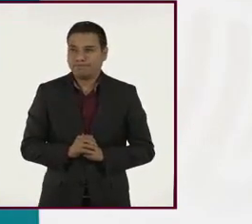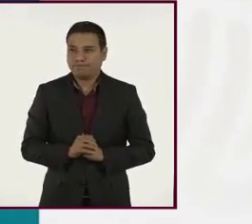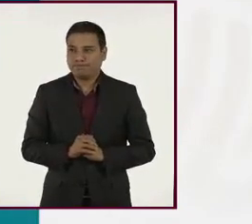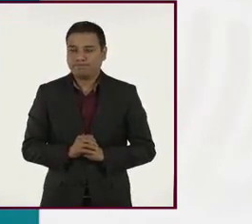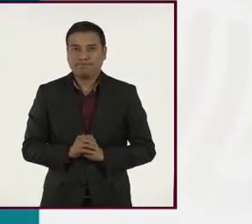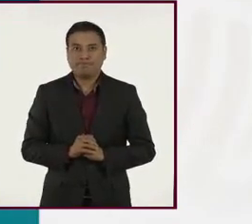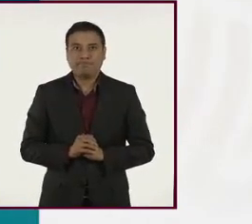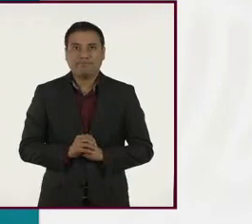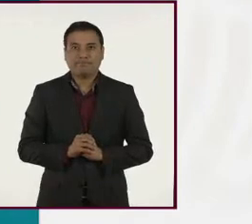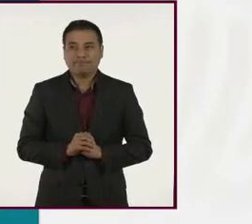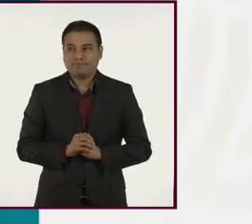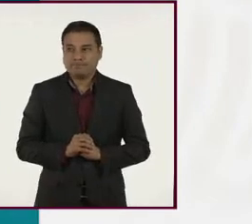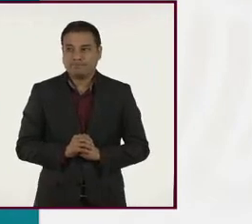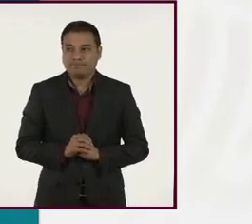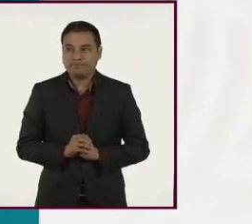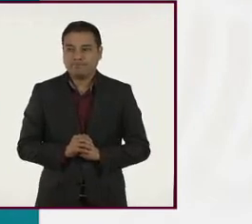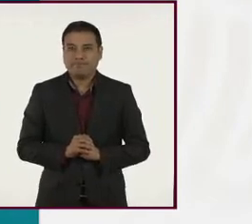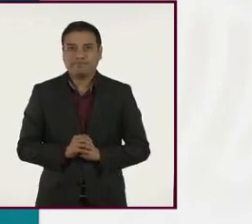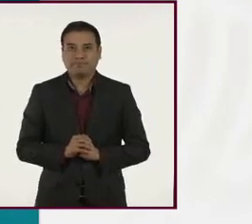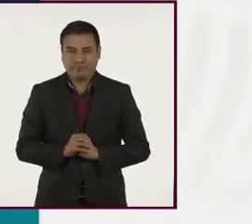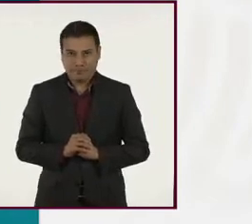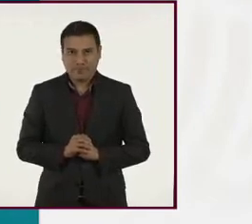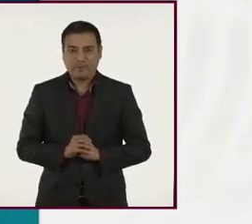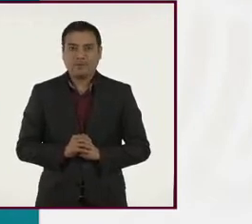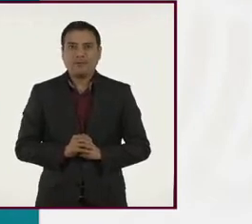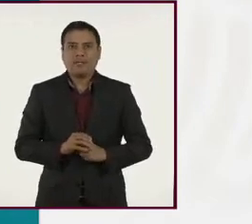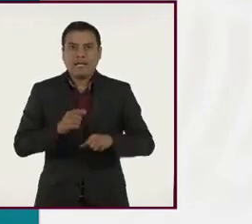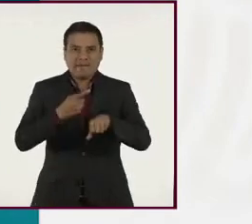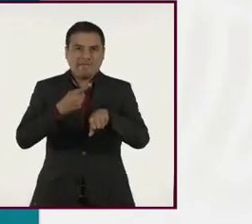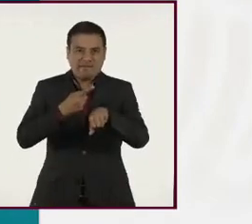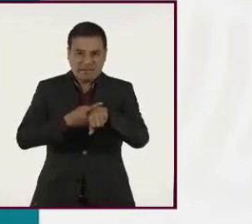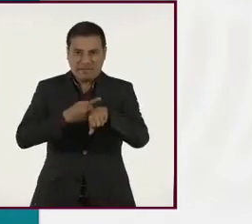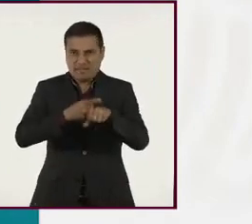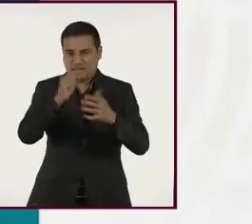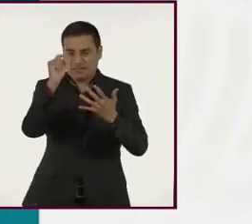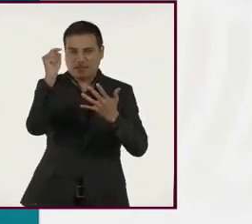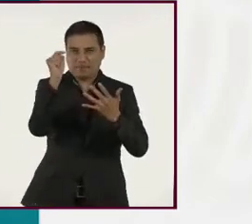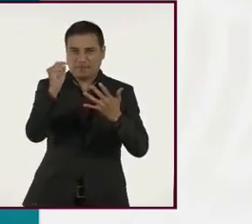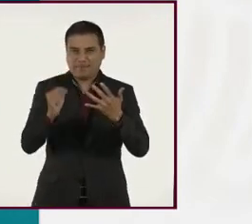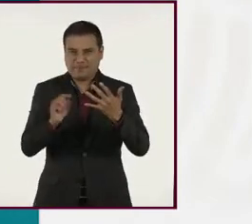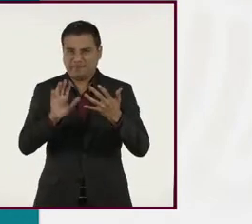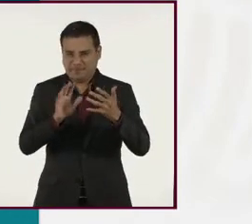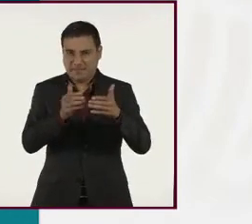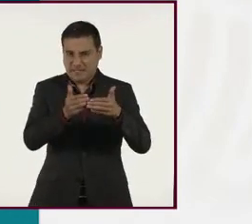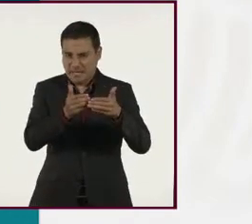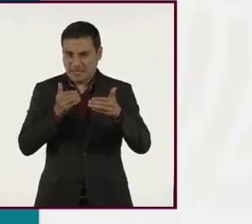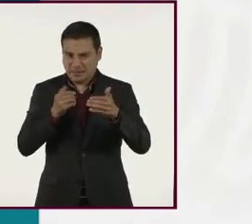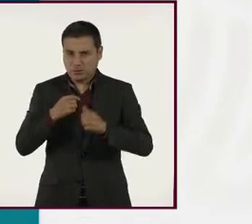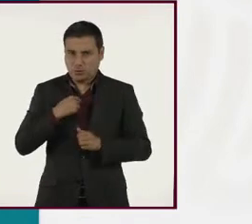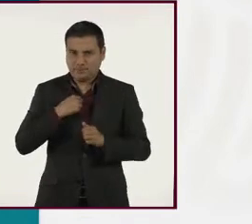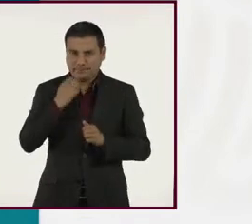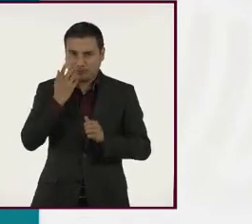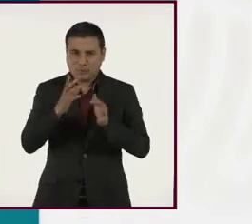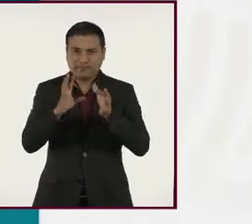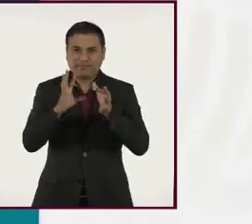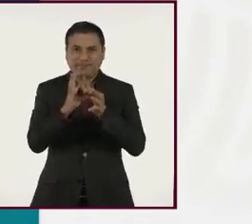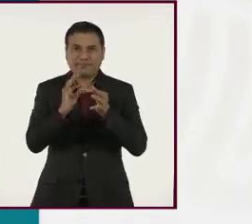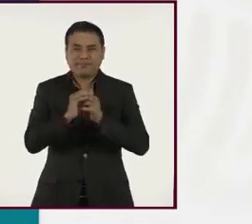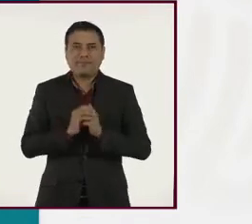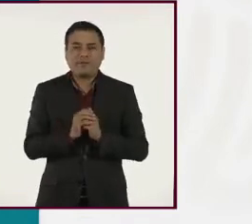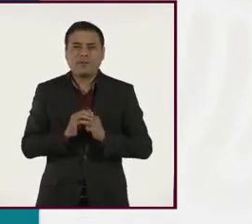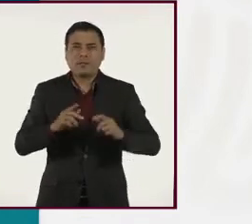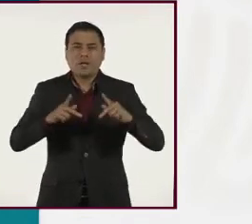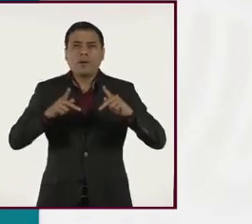Antes de pasar a cada uno de los padecimientos, quisiera que retomáramos algunos de los orígenes que se han asociado mucho más